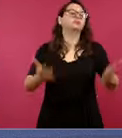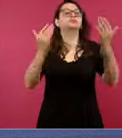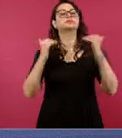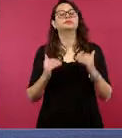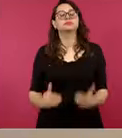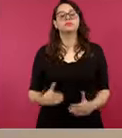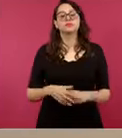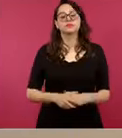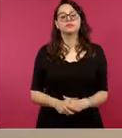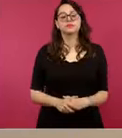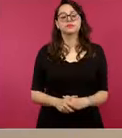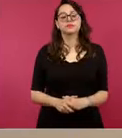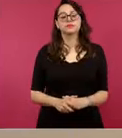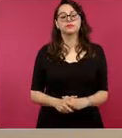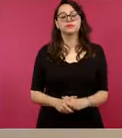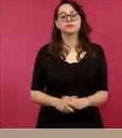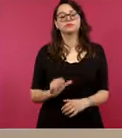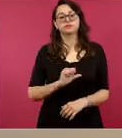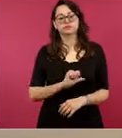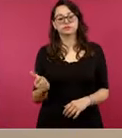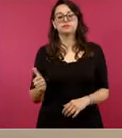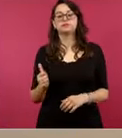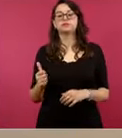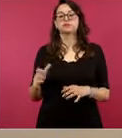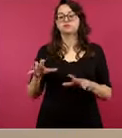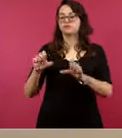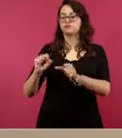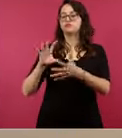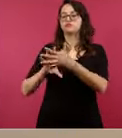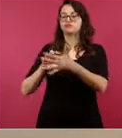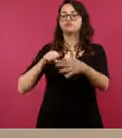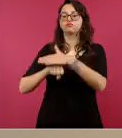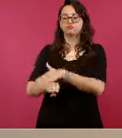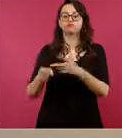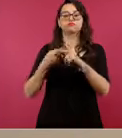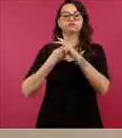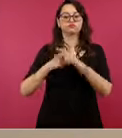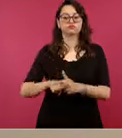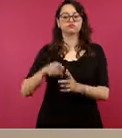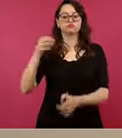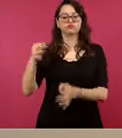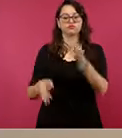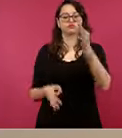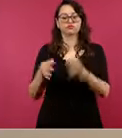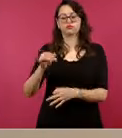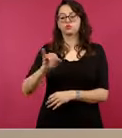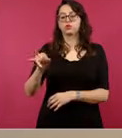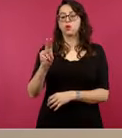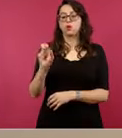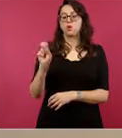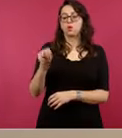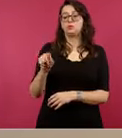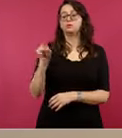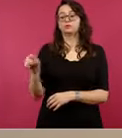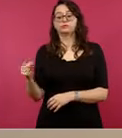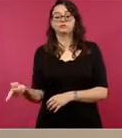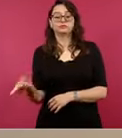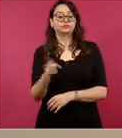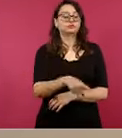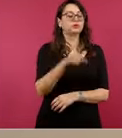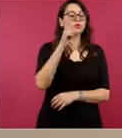Otro vinculado a proceso es Juan N. por el delito de homicidio calificado cometido en agravio de Samantha Carolina